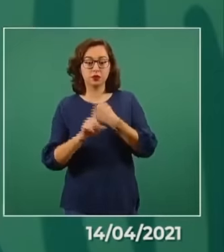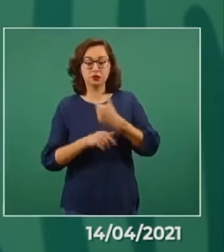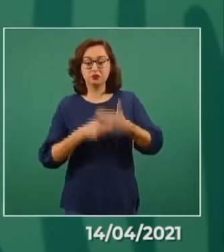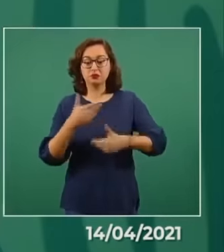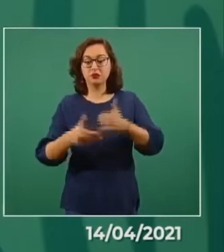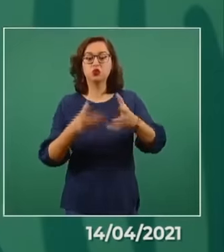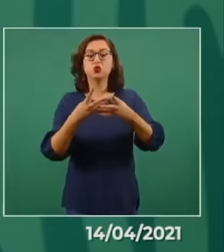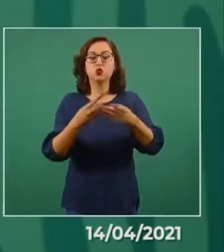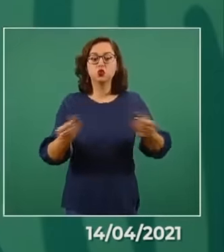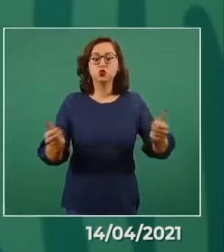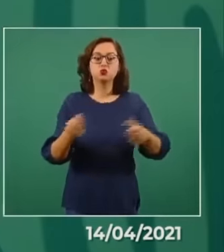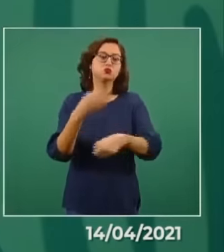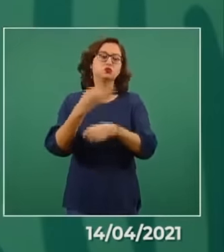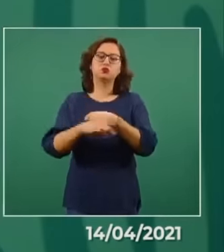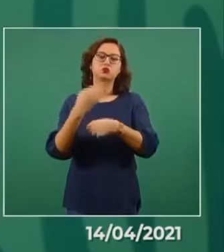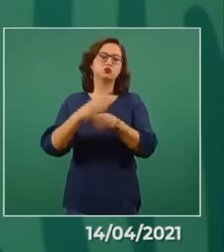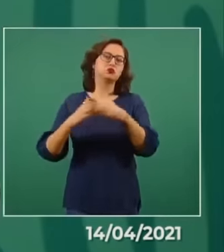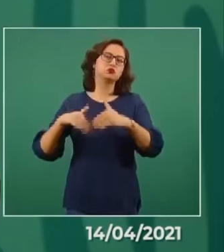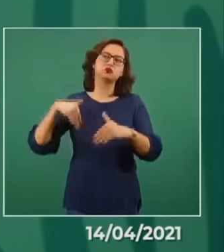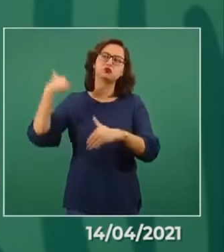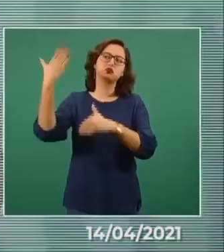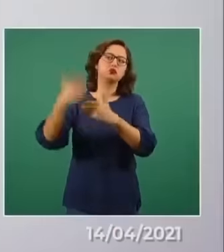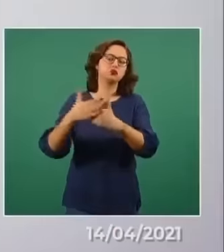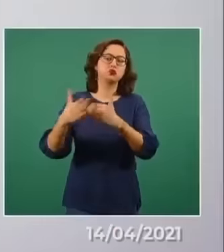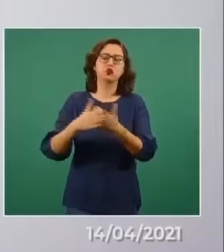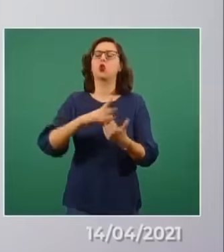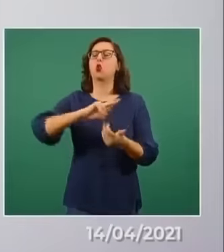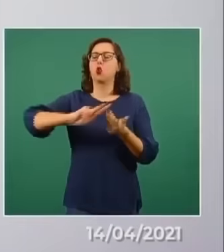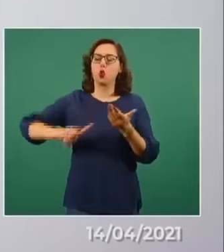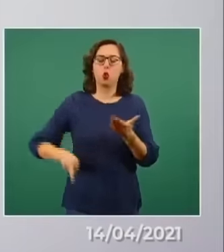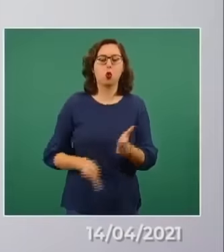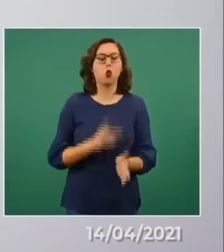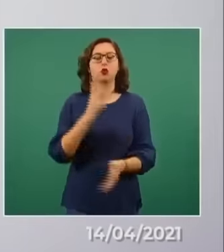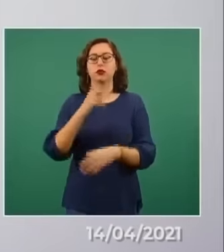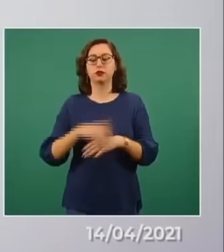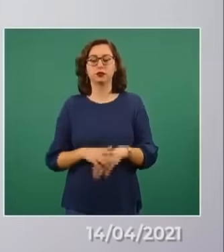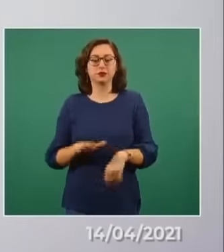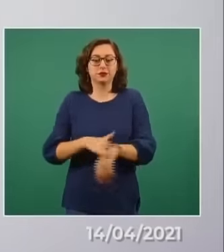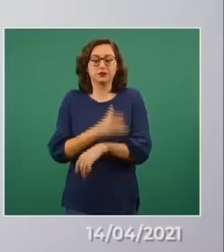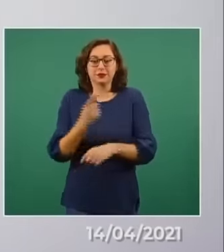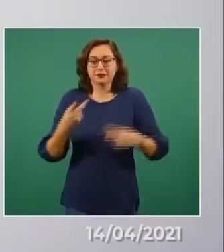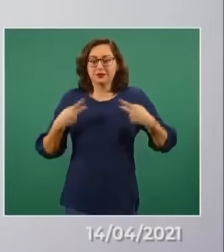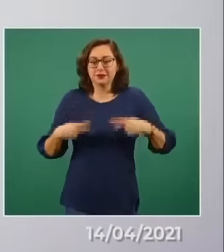ser transitorio, porque la gente va a buscar